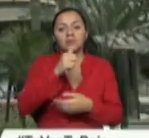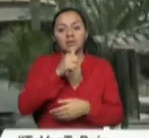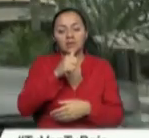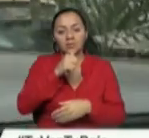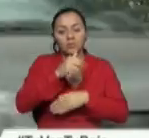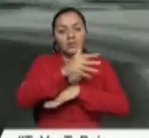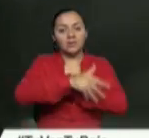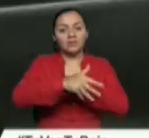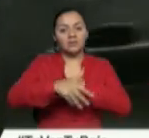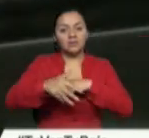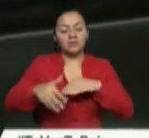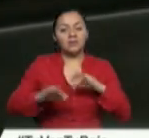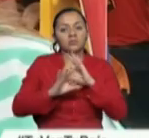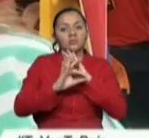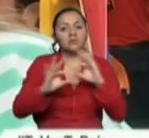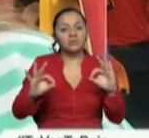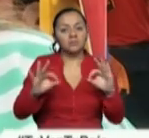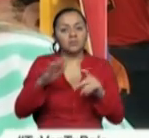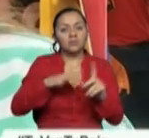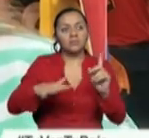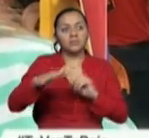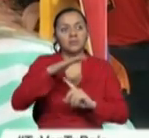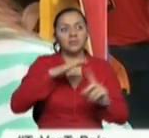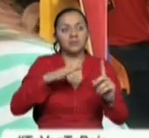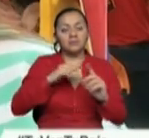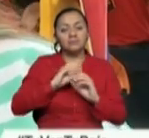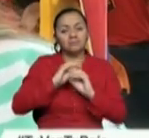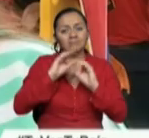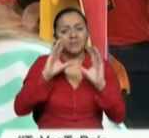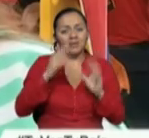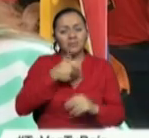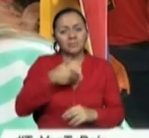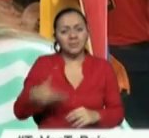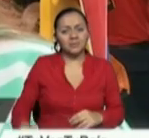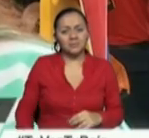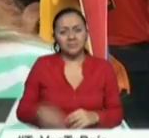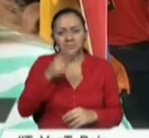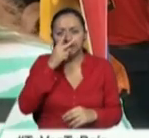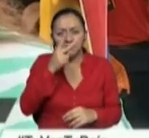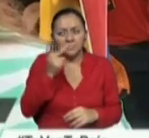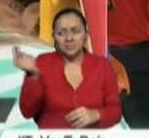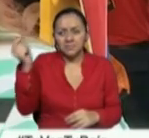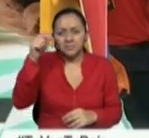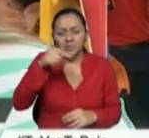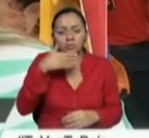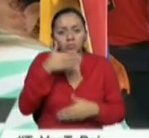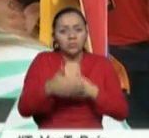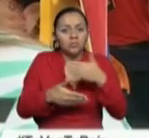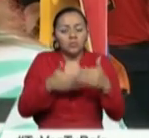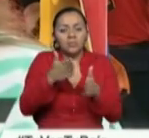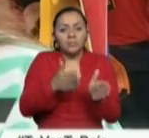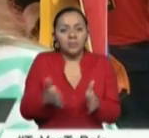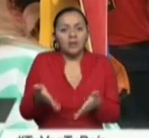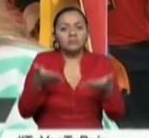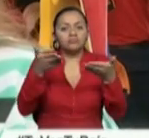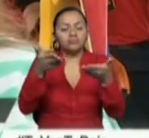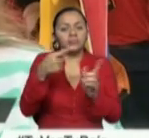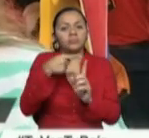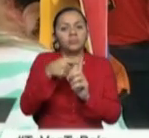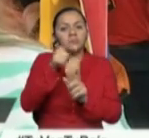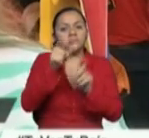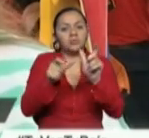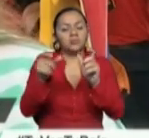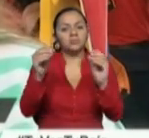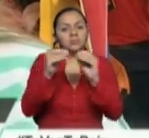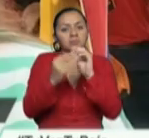alcantarillado y saneamiento ambiental tenemos bien claro que nuestro presidente él va a a favorecer a la gente